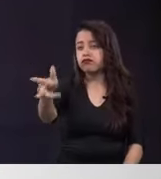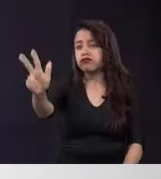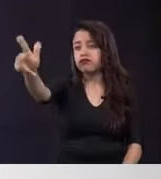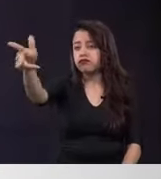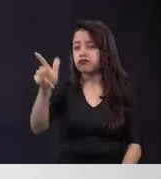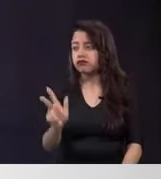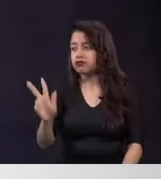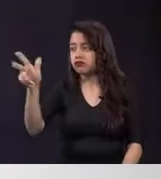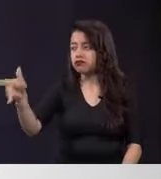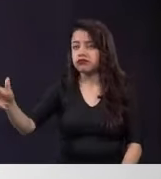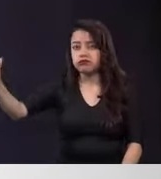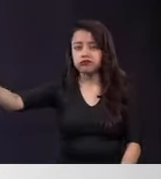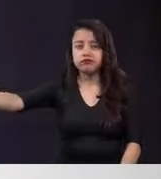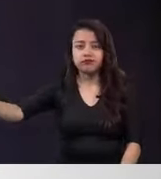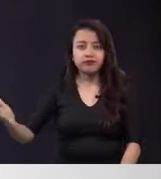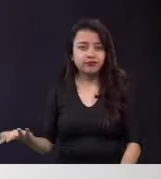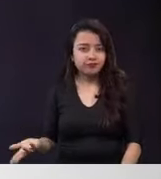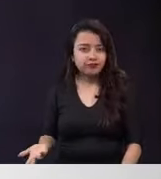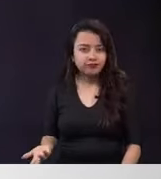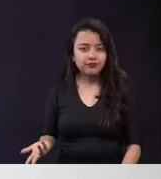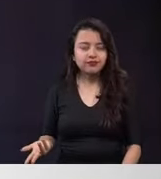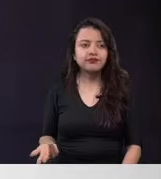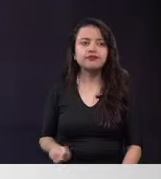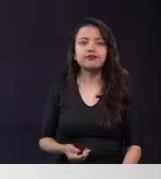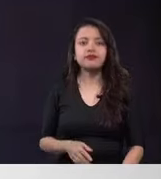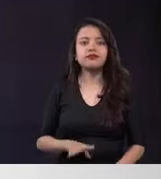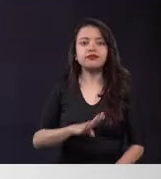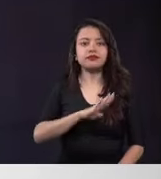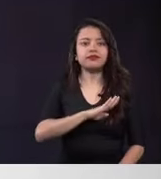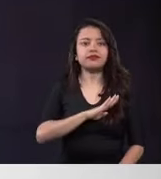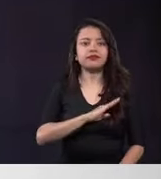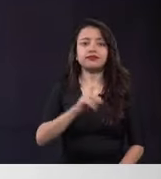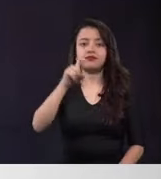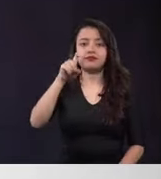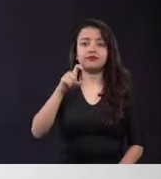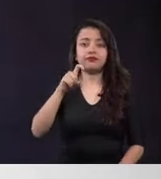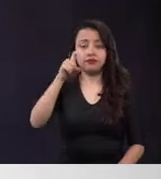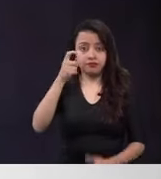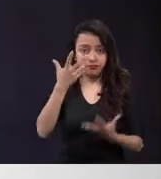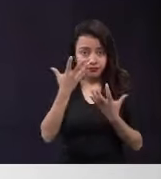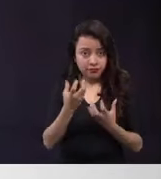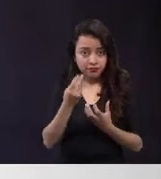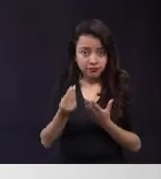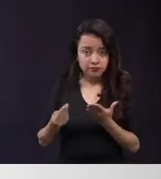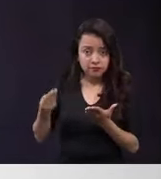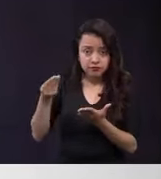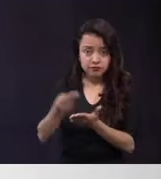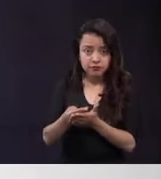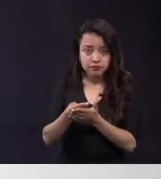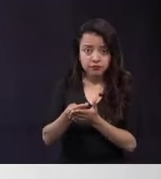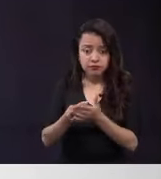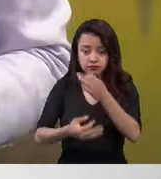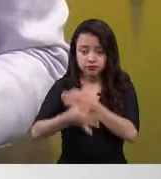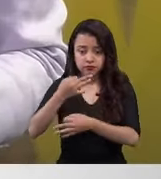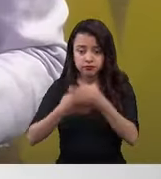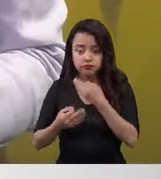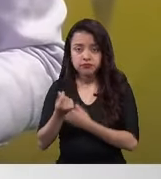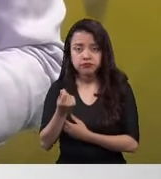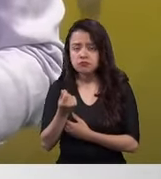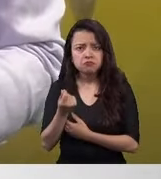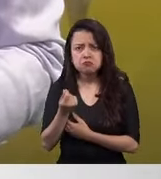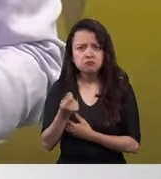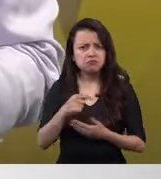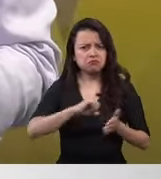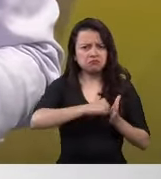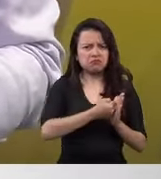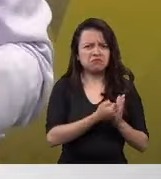estos municipios sepan que la decisión del señor alcalde de Uribia es mantener secuestrados sí, esos recursos, yo no sé por qué. Sí, pues es el director